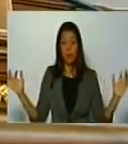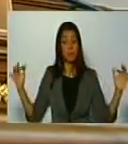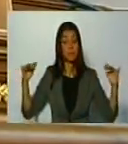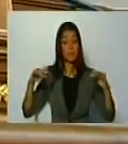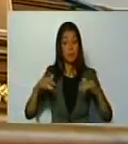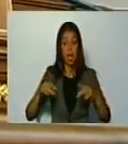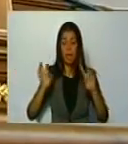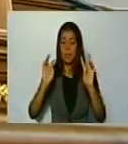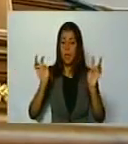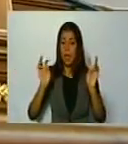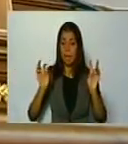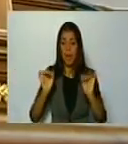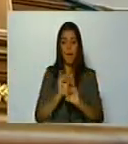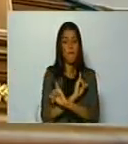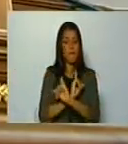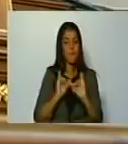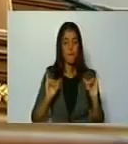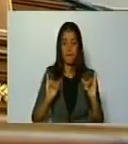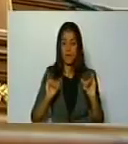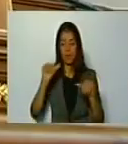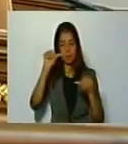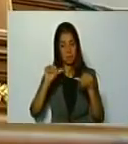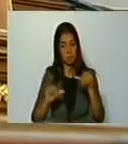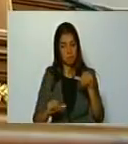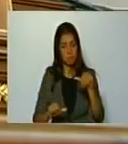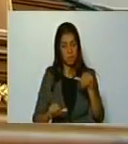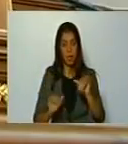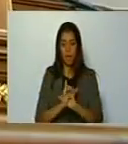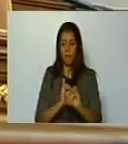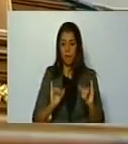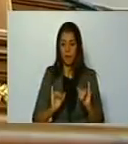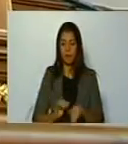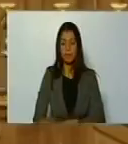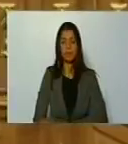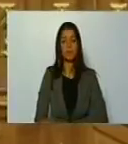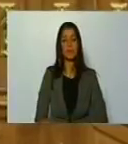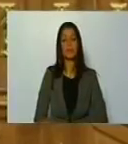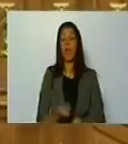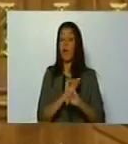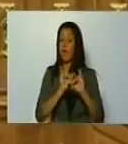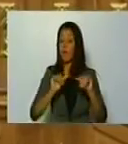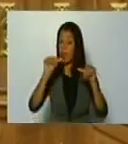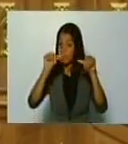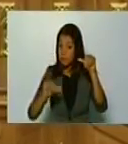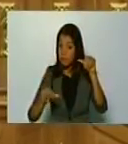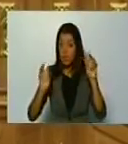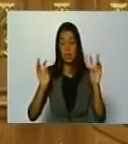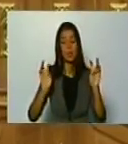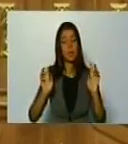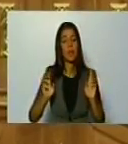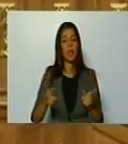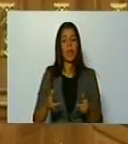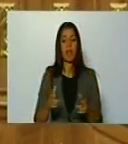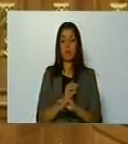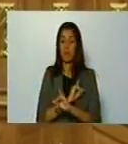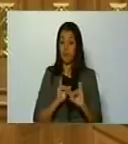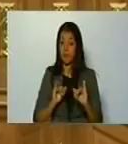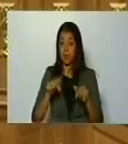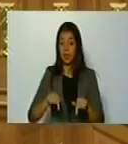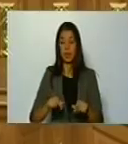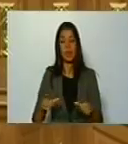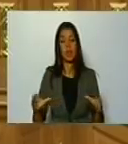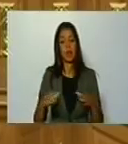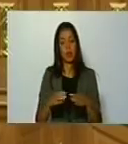ciudadana presidenta, ha sido vista en su totalidad. Agotada la materia. Agotada la materia, se levanta esta sesión y se convoca